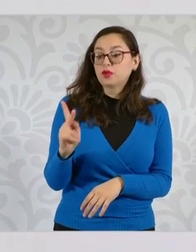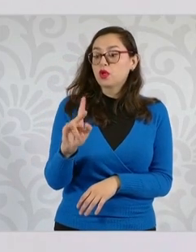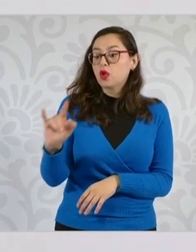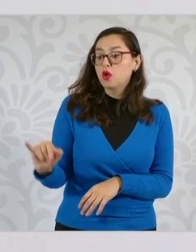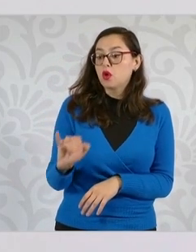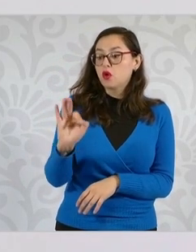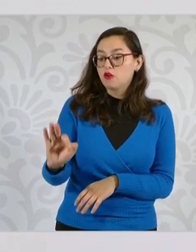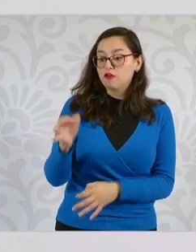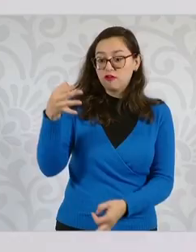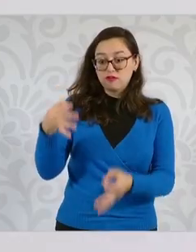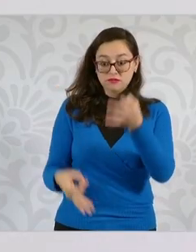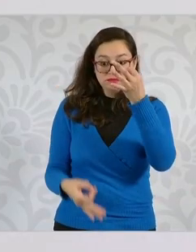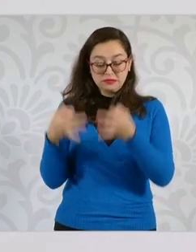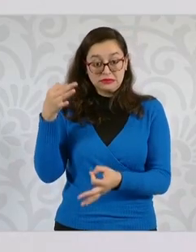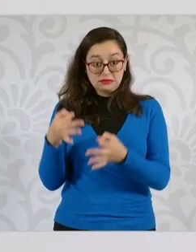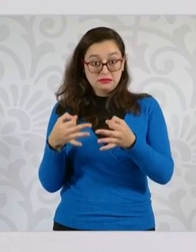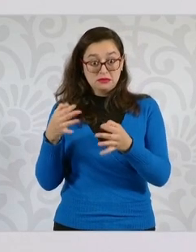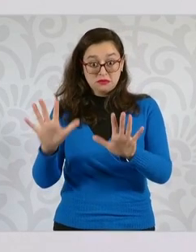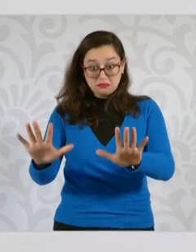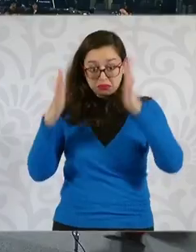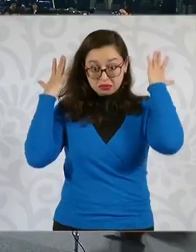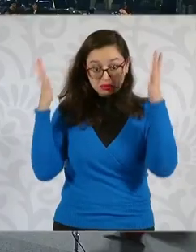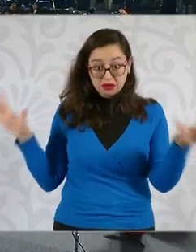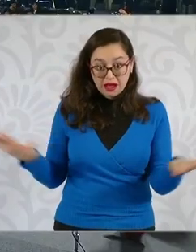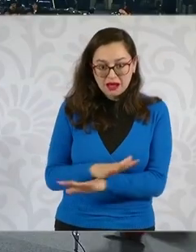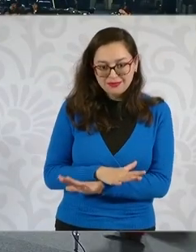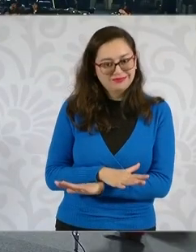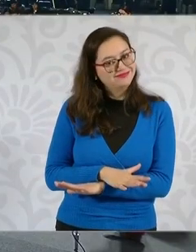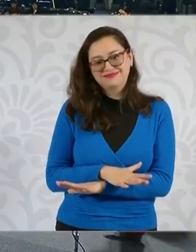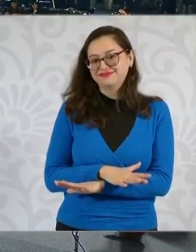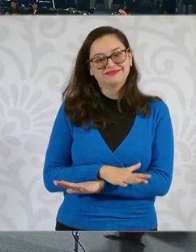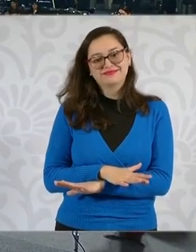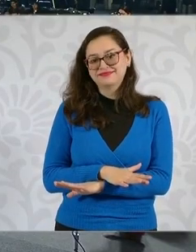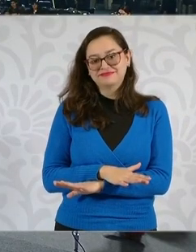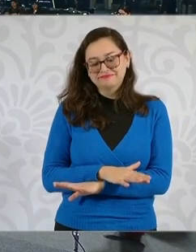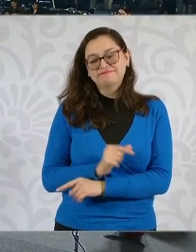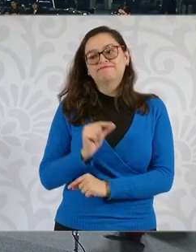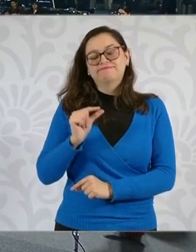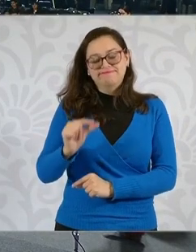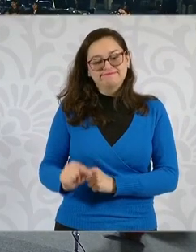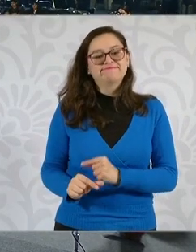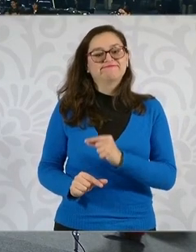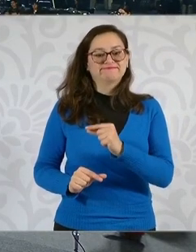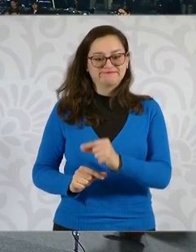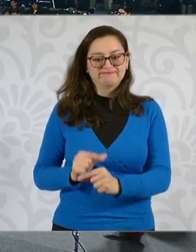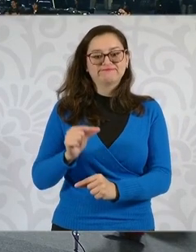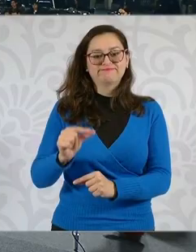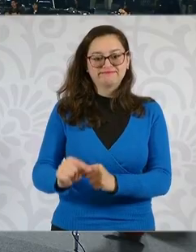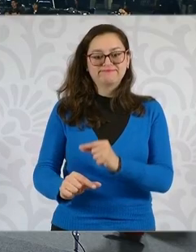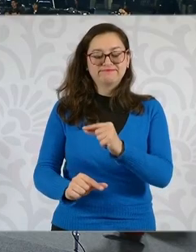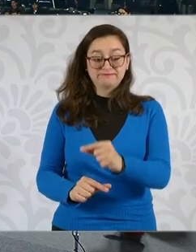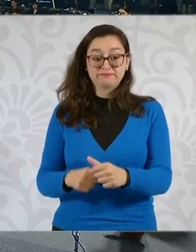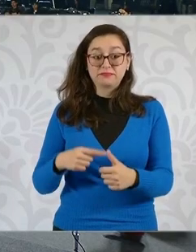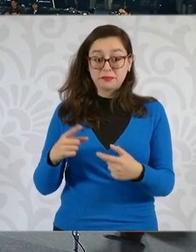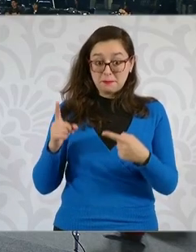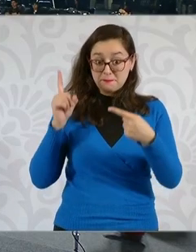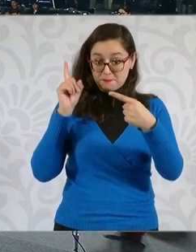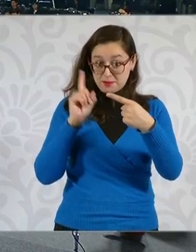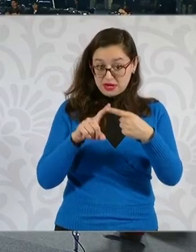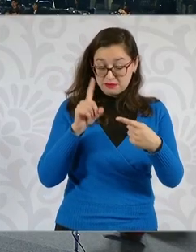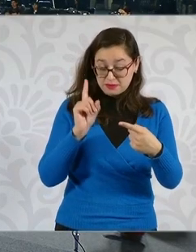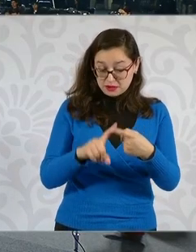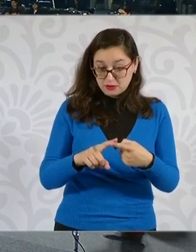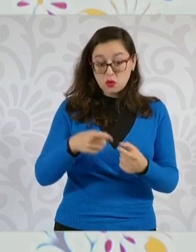tiene varias etapas una etapa es con los jueces magistrados ministros y ministras